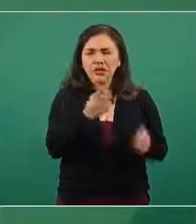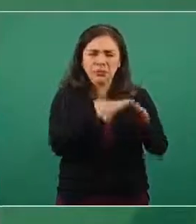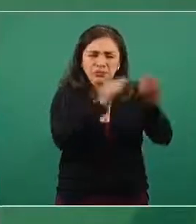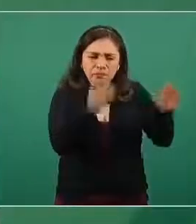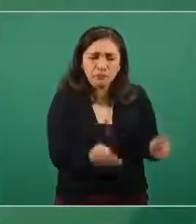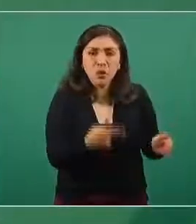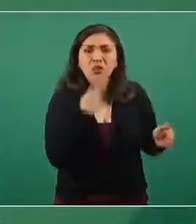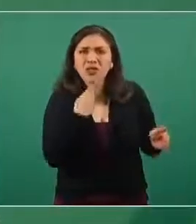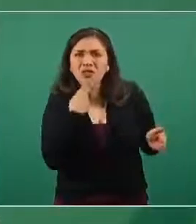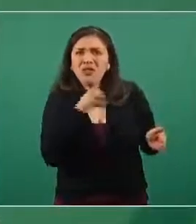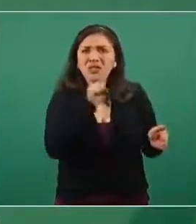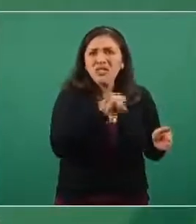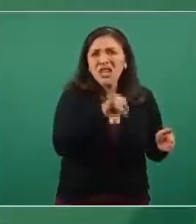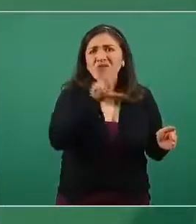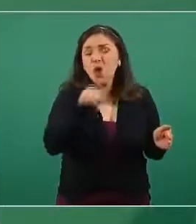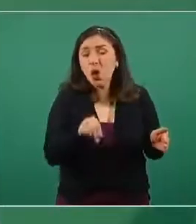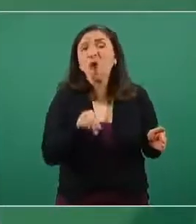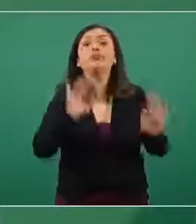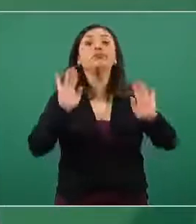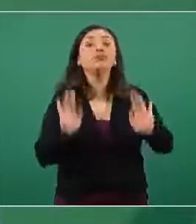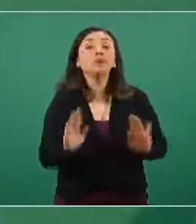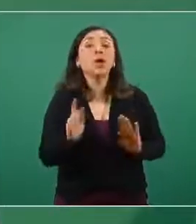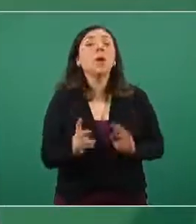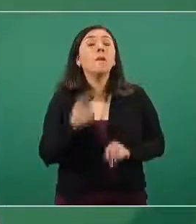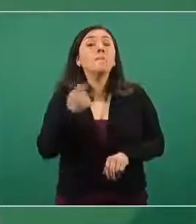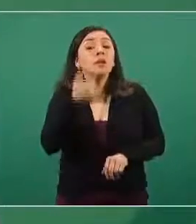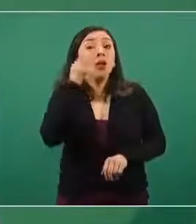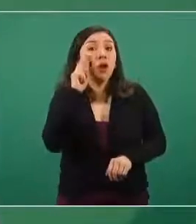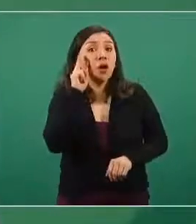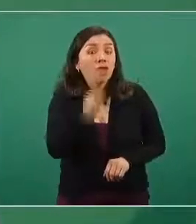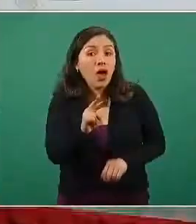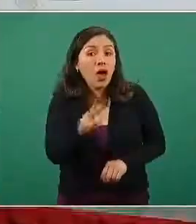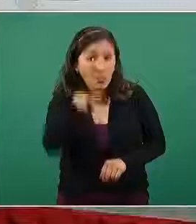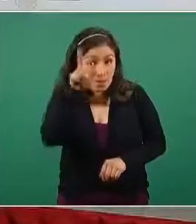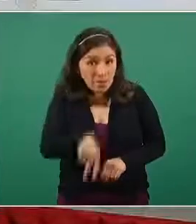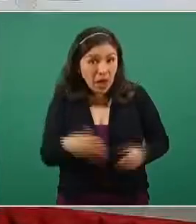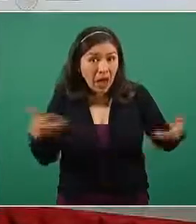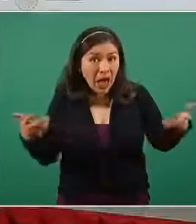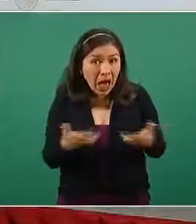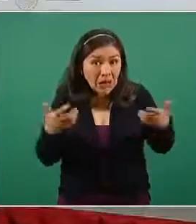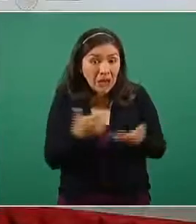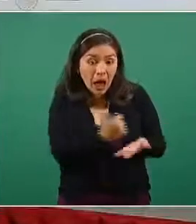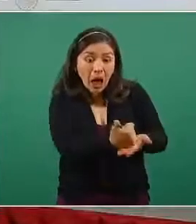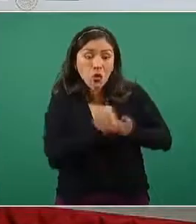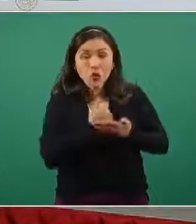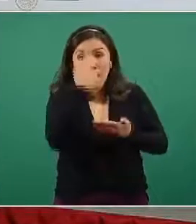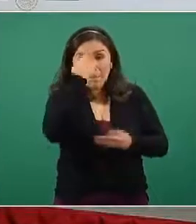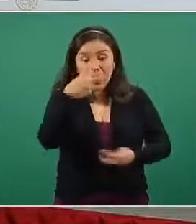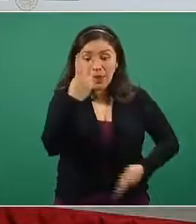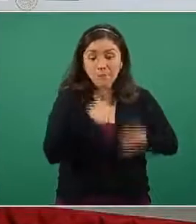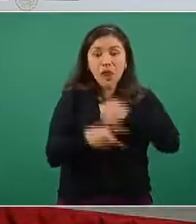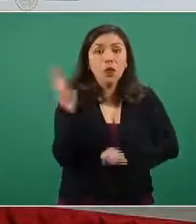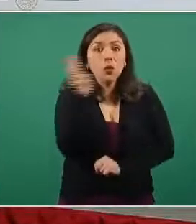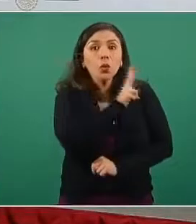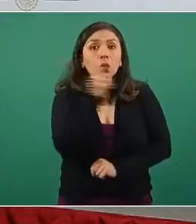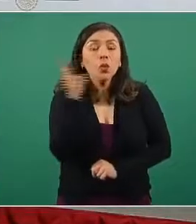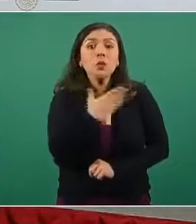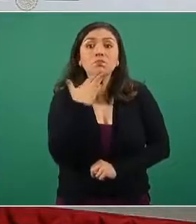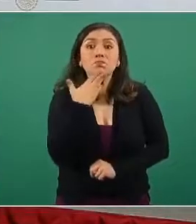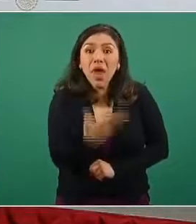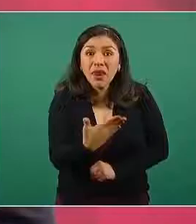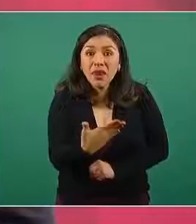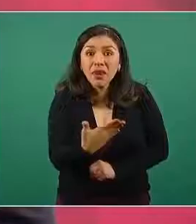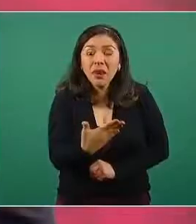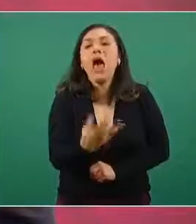o no funcionando tiene que ver precisamente con si se está produciendo o logrando la mejoría de la oxigenación. Obviamente esto